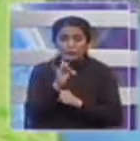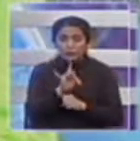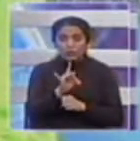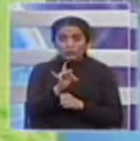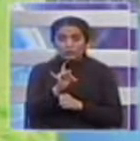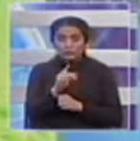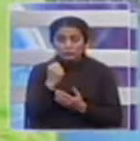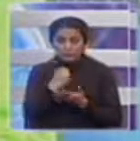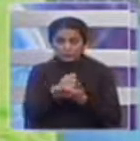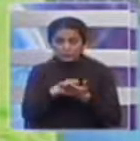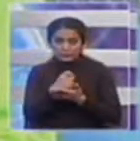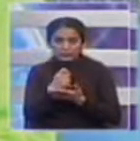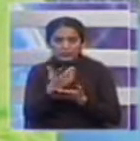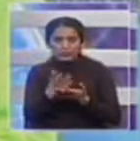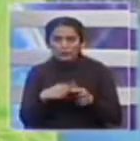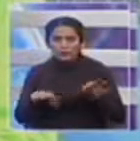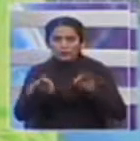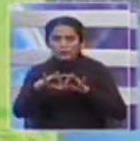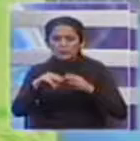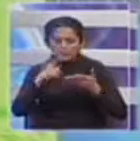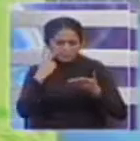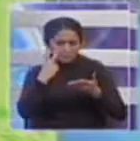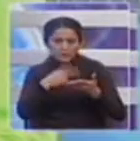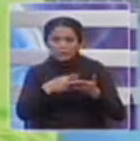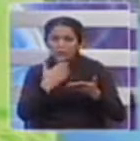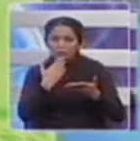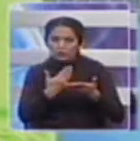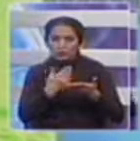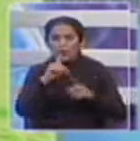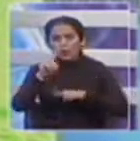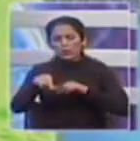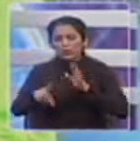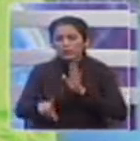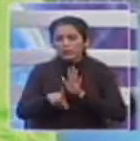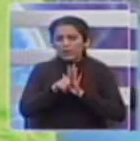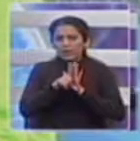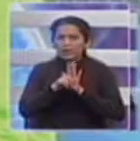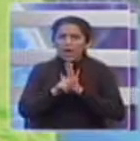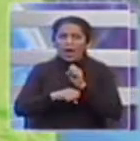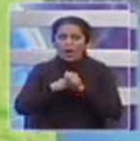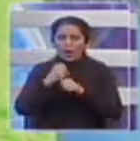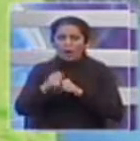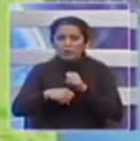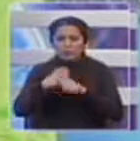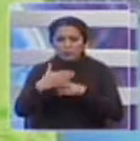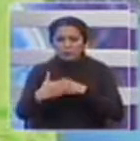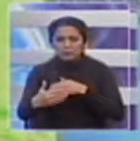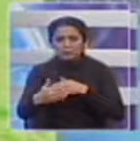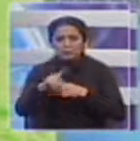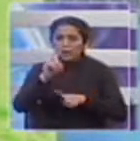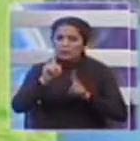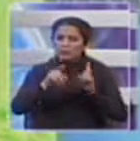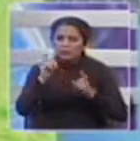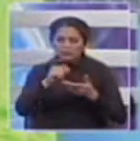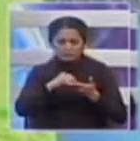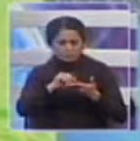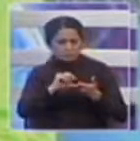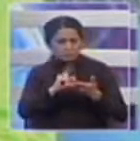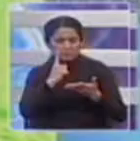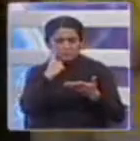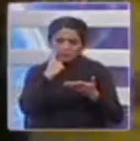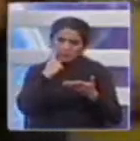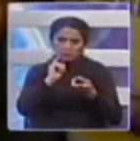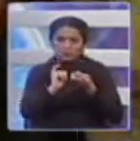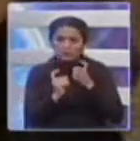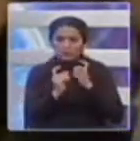bien y hay que estudiar muy bien las propuestas. Yo creo que hay leyes que, si bien es cierto y han pasado años de aplicación, tienen que ser evaluadas